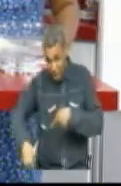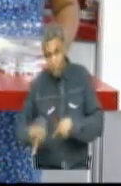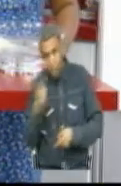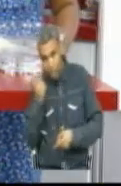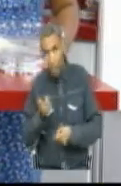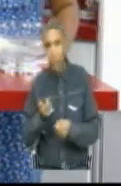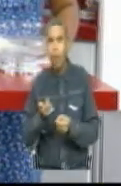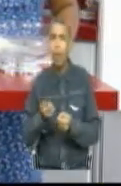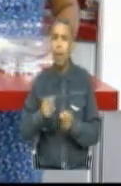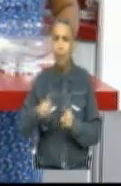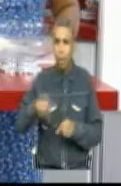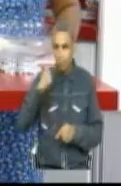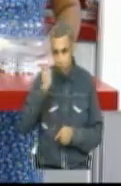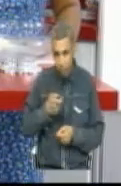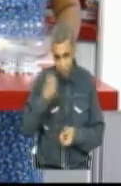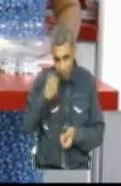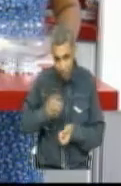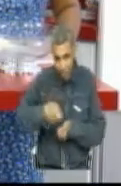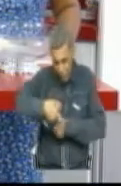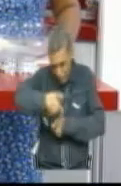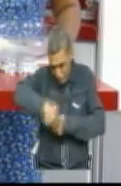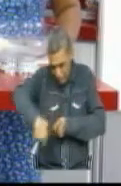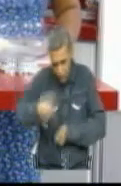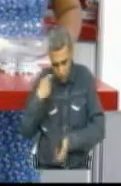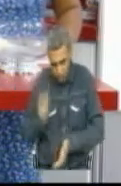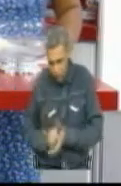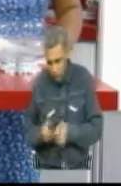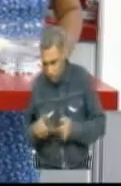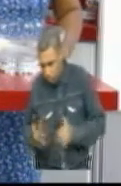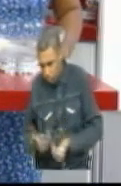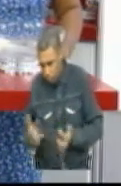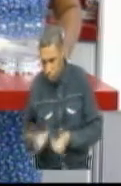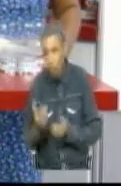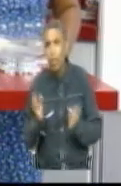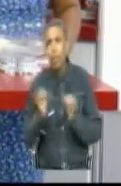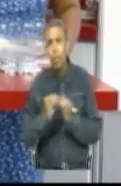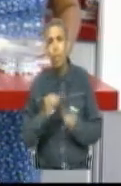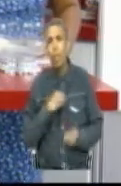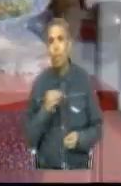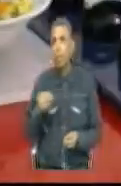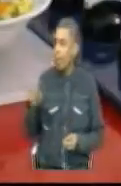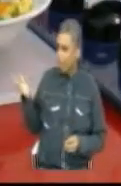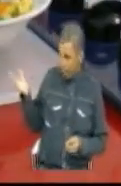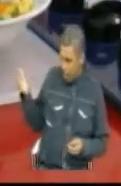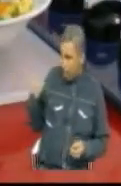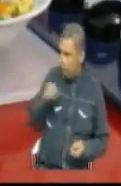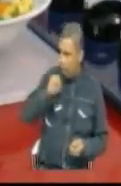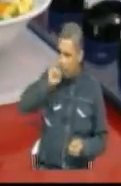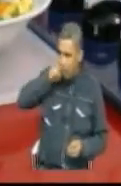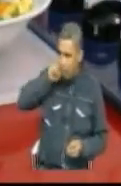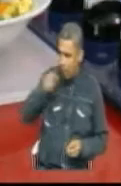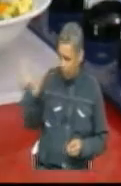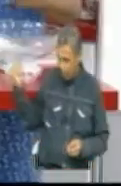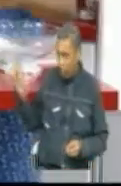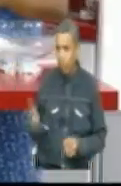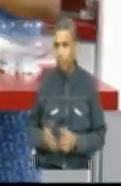ensalada vale visto vale visita que te regalo para que siga siento que lega la zanahoria me den ganas entere